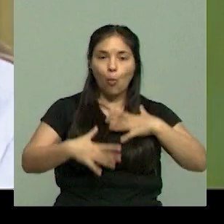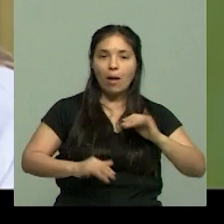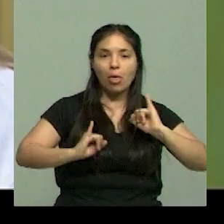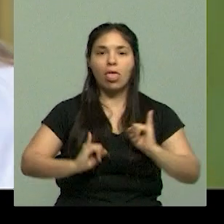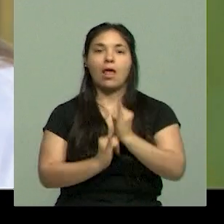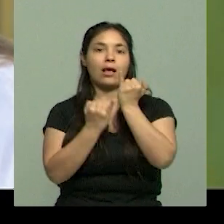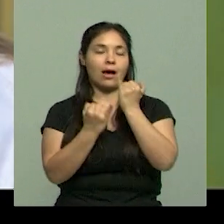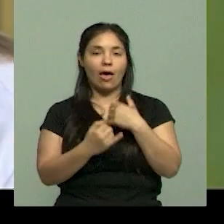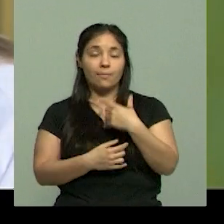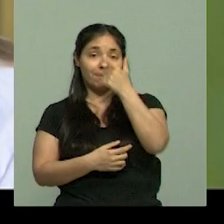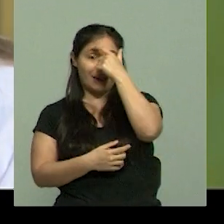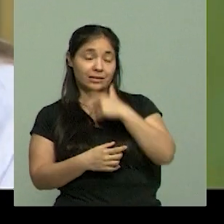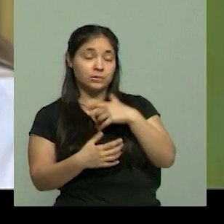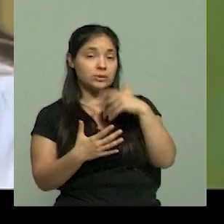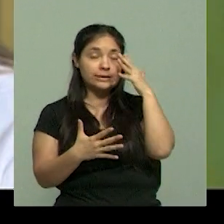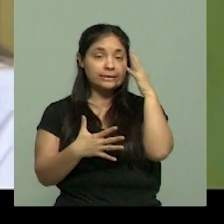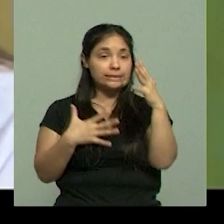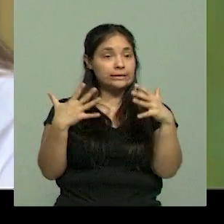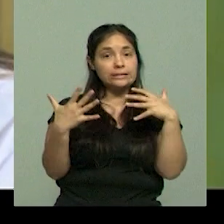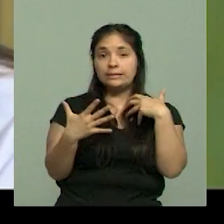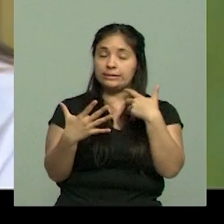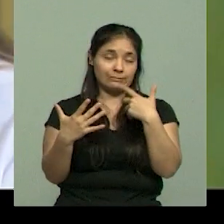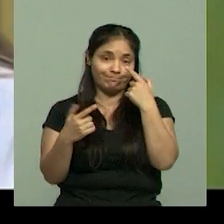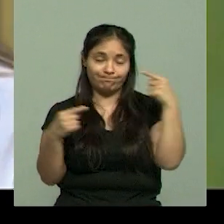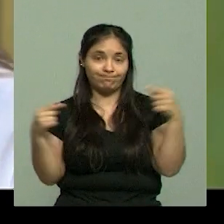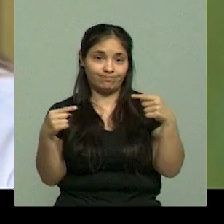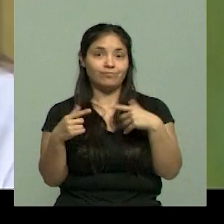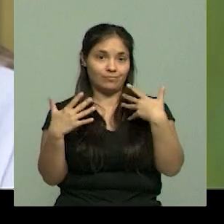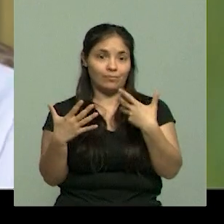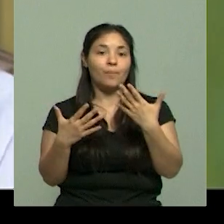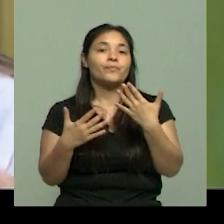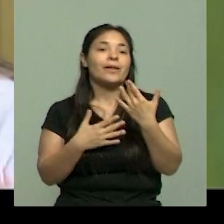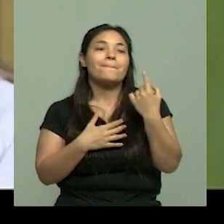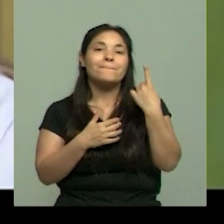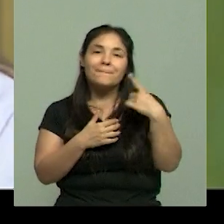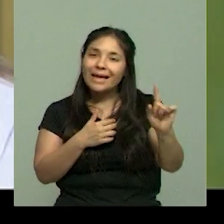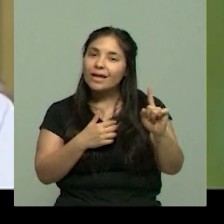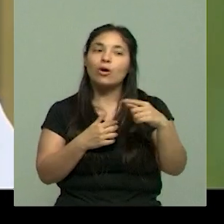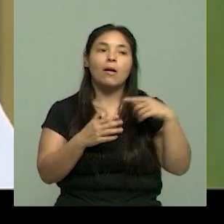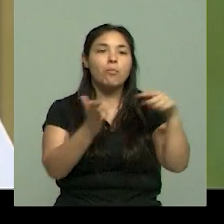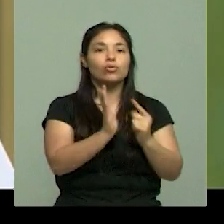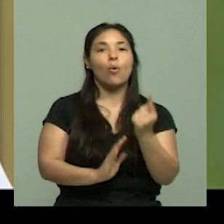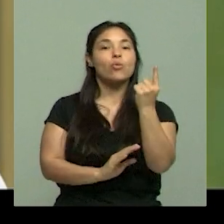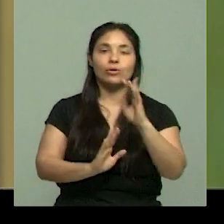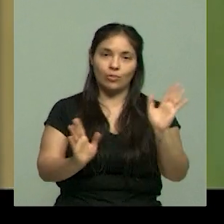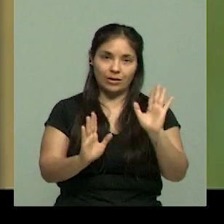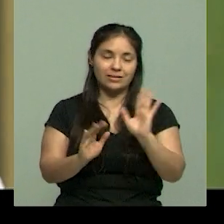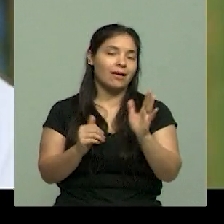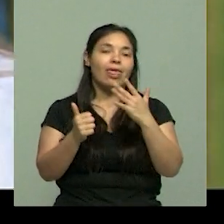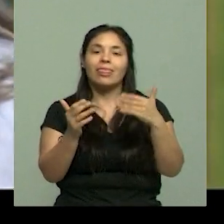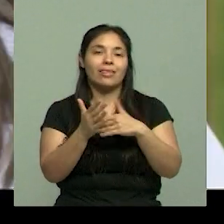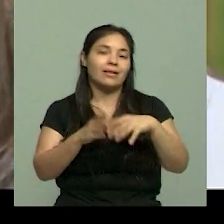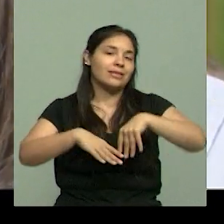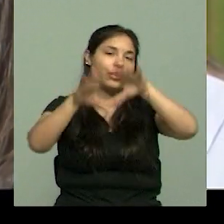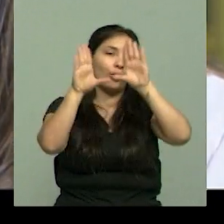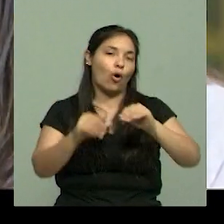entonces termina influyendo, pero nunca va a ser la causa determinante. Siempre hay que verlo en una cuestión más dimensional, más